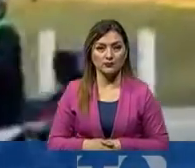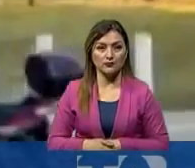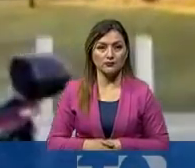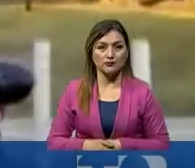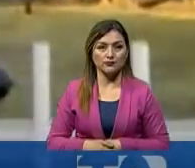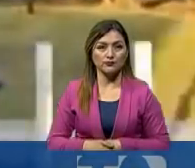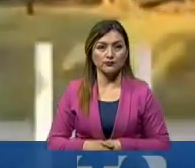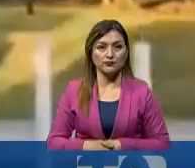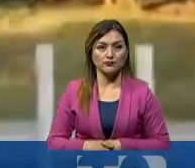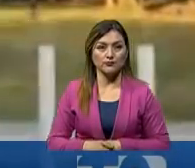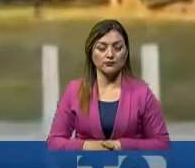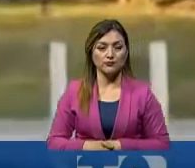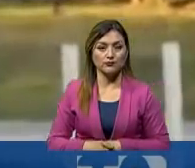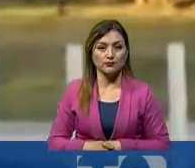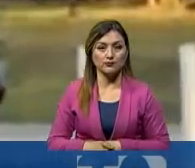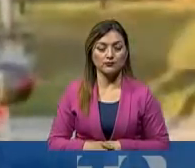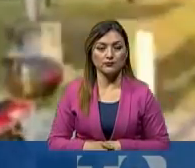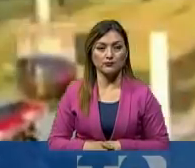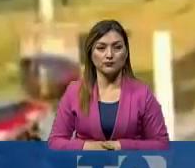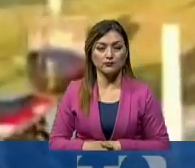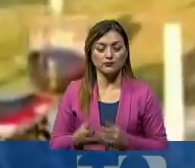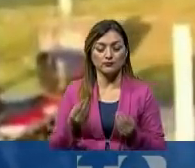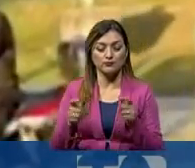de Costa Rica. Decenas, cientos de